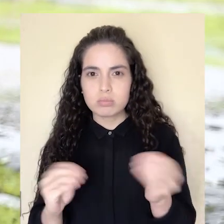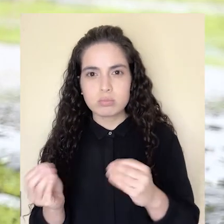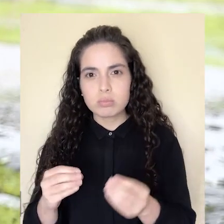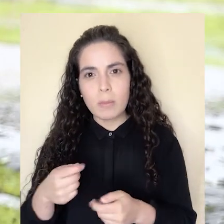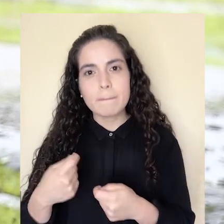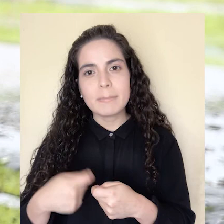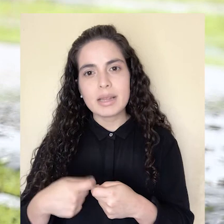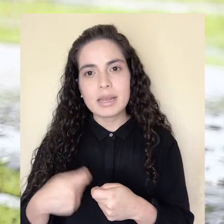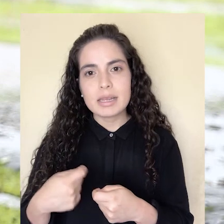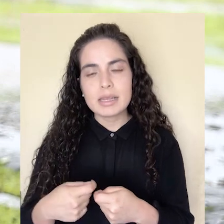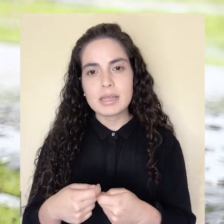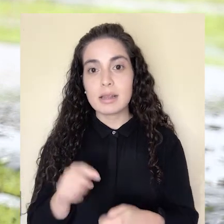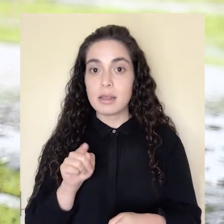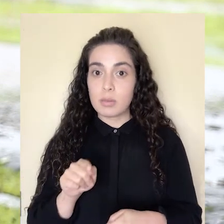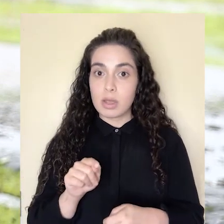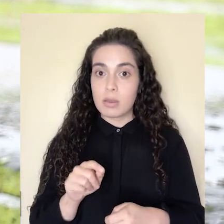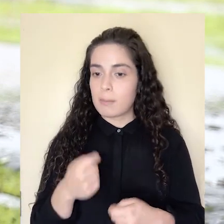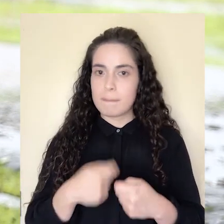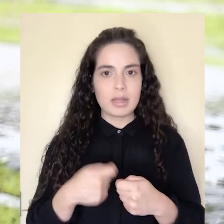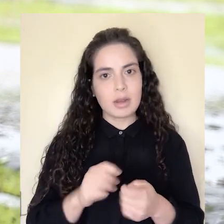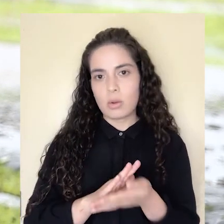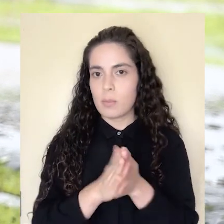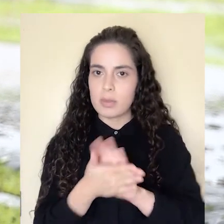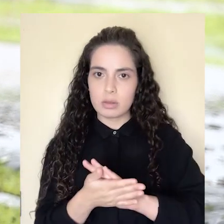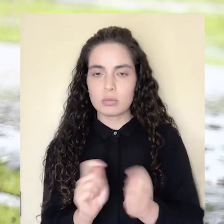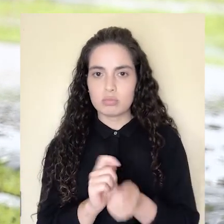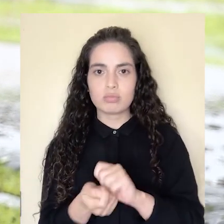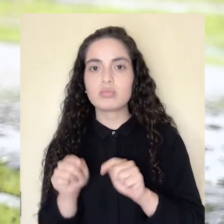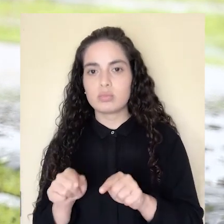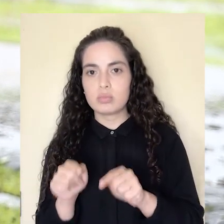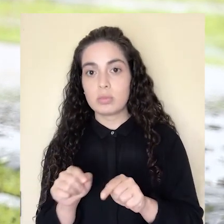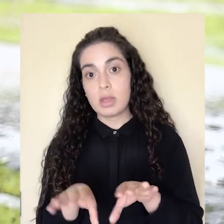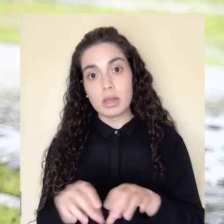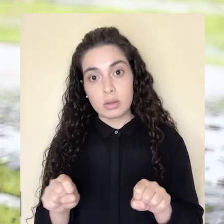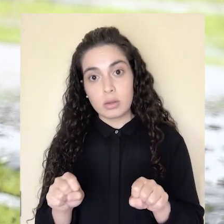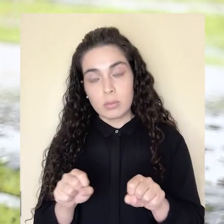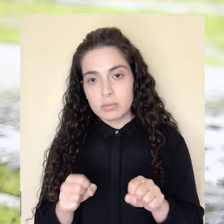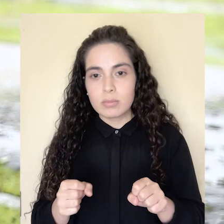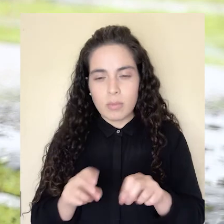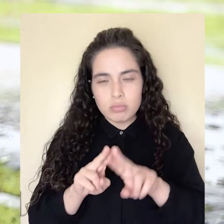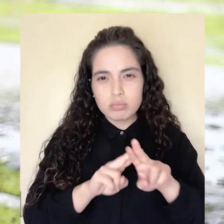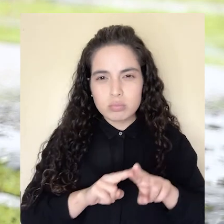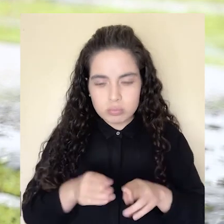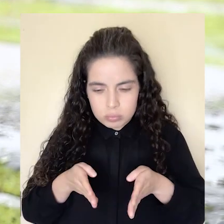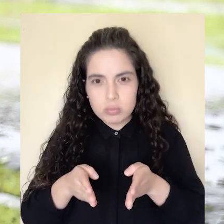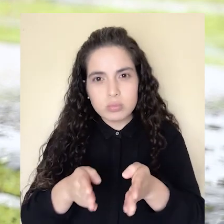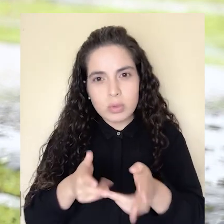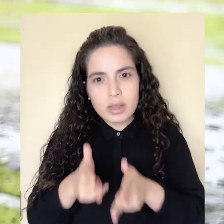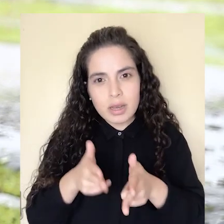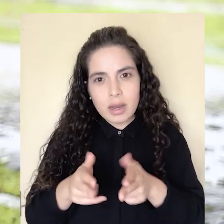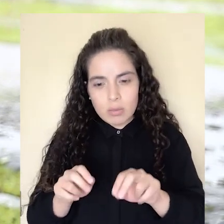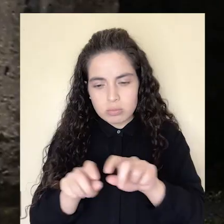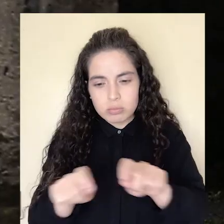metiendo metal. Después el metal pasé a metal completo. Ya después el metal completo, pasó el durmiente, la